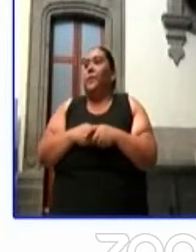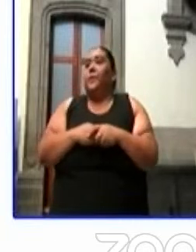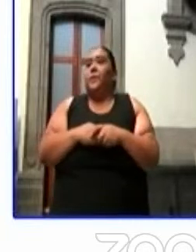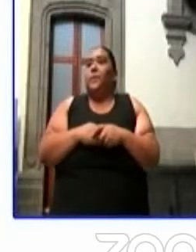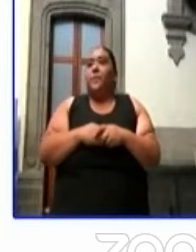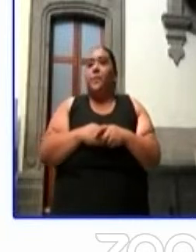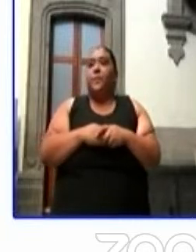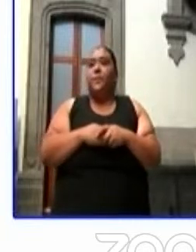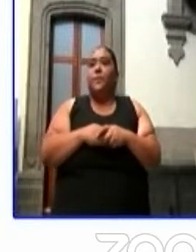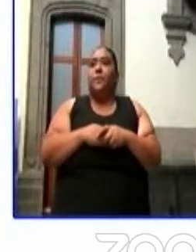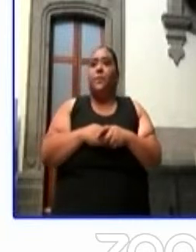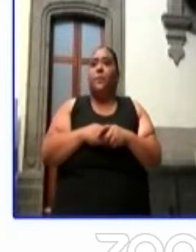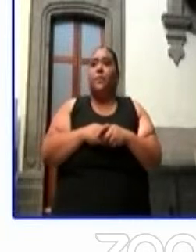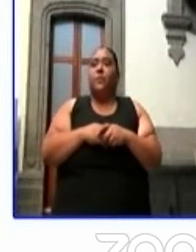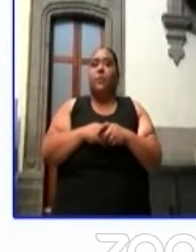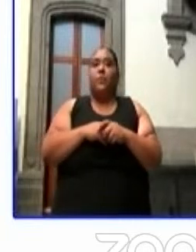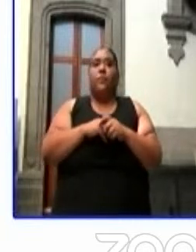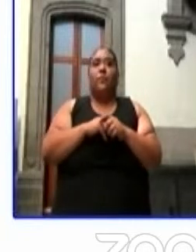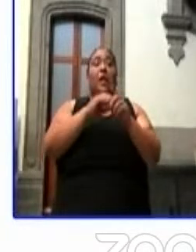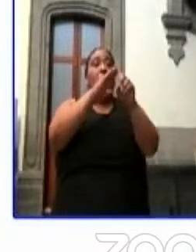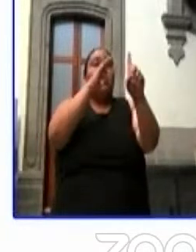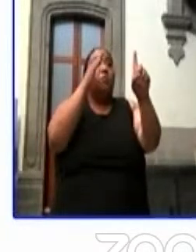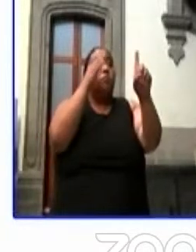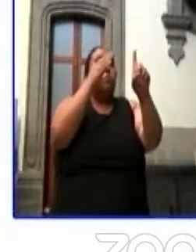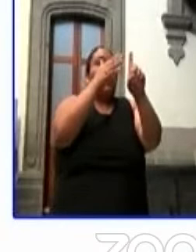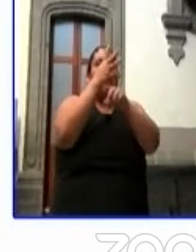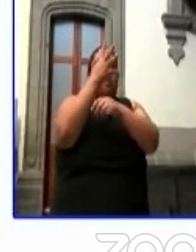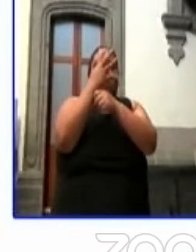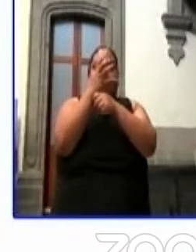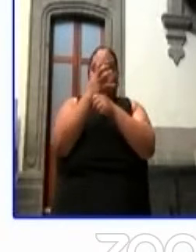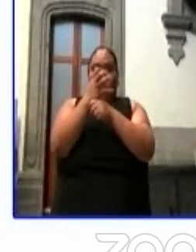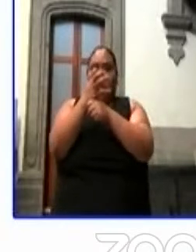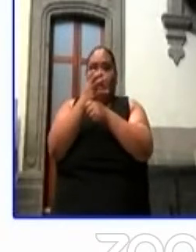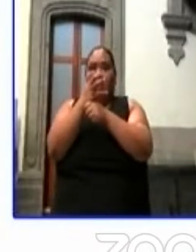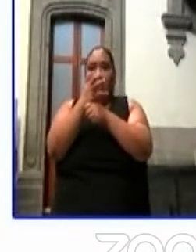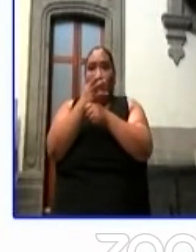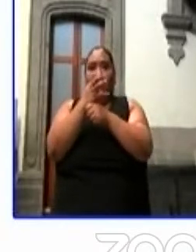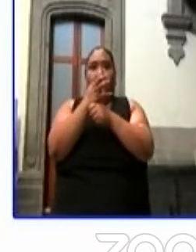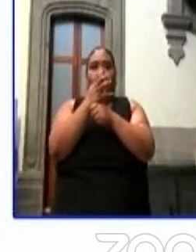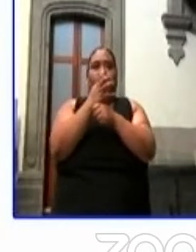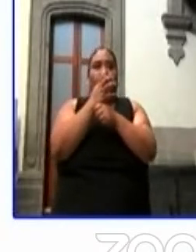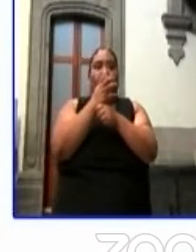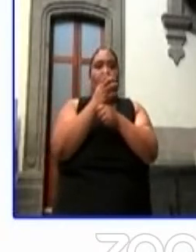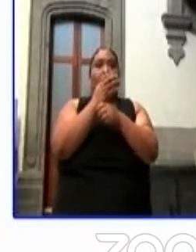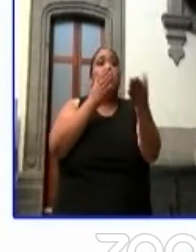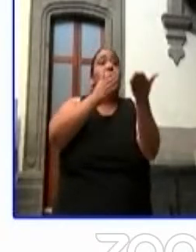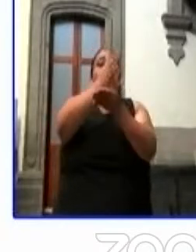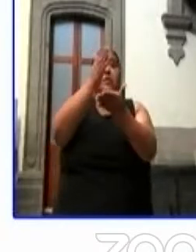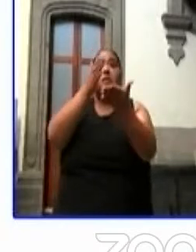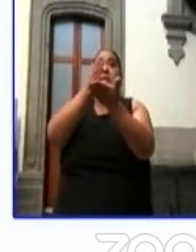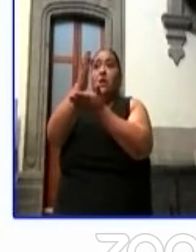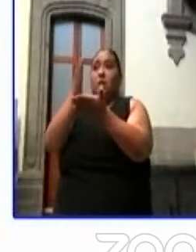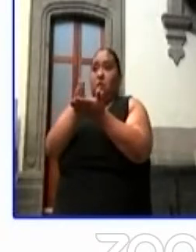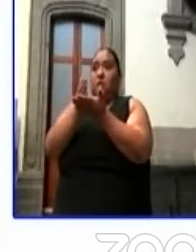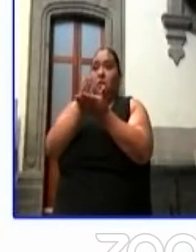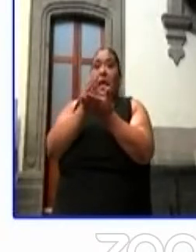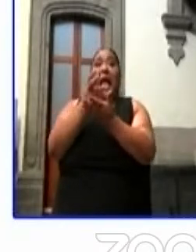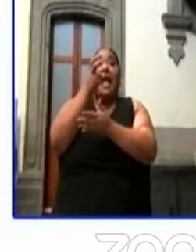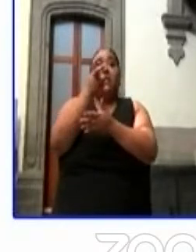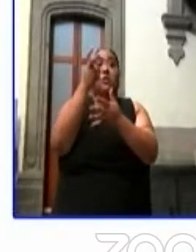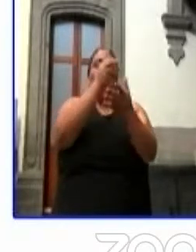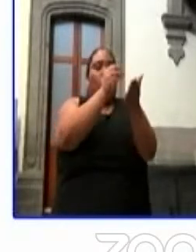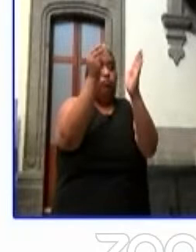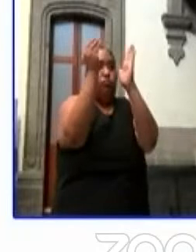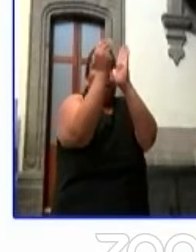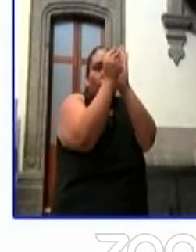El objetivo 4, que tiene que ver con el componente B de accesibilidad, es implementar una